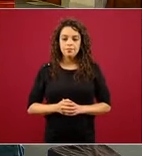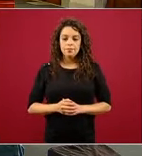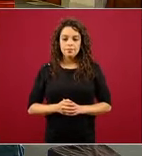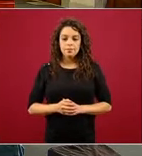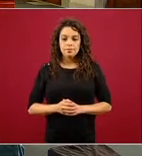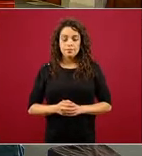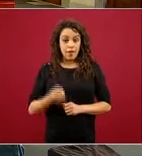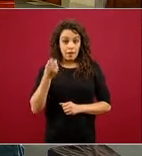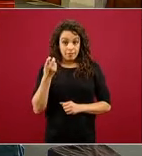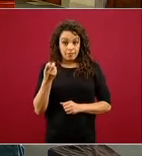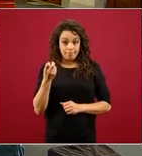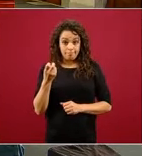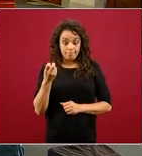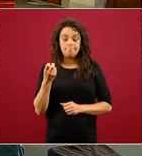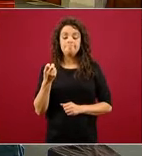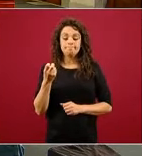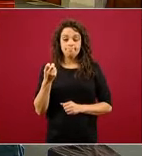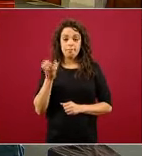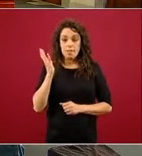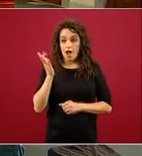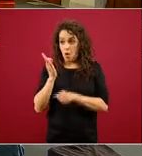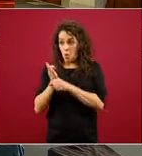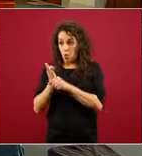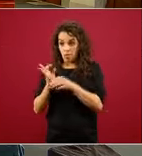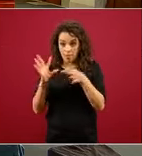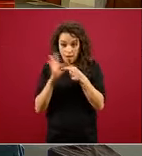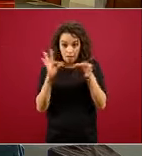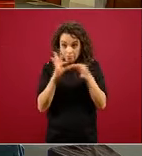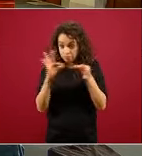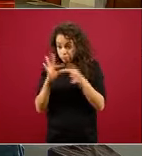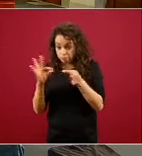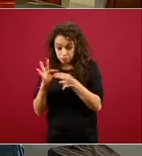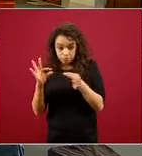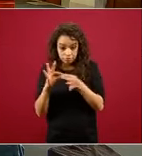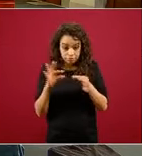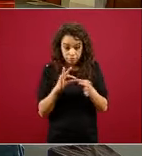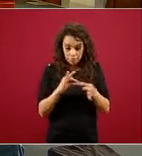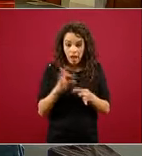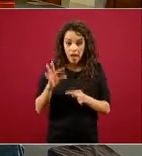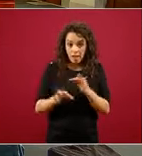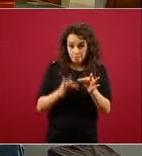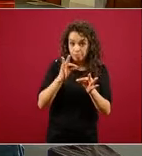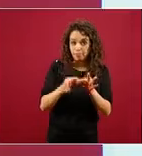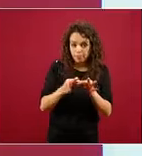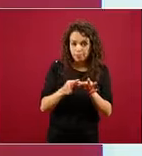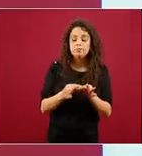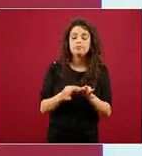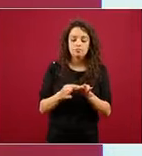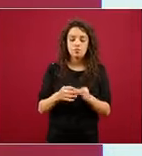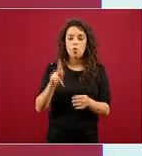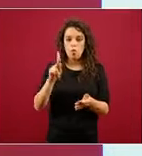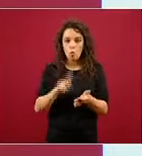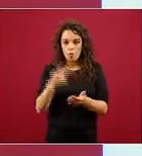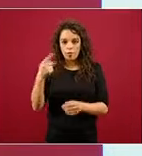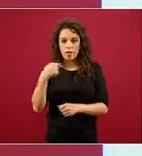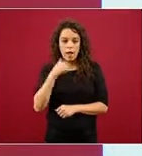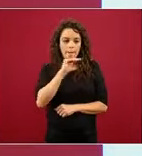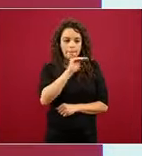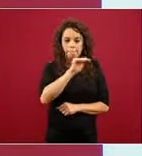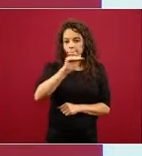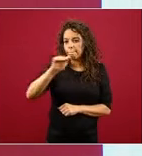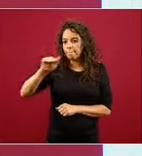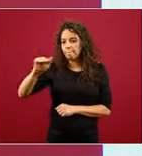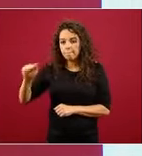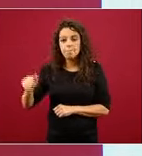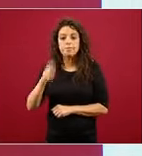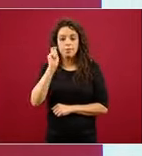Entonces, con esto que hemos revisado, nuevamente es hacer un llamado a la población para